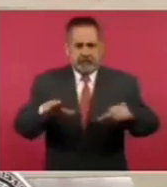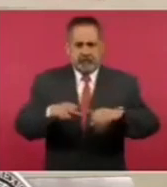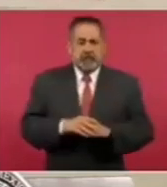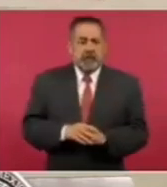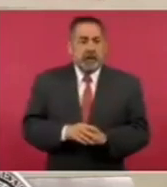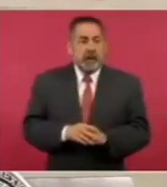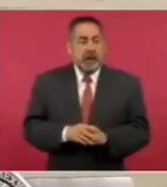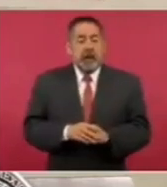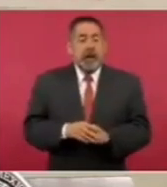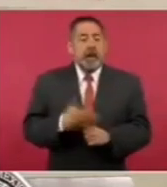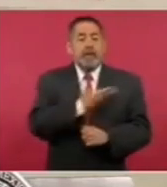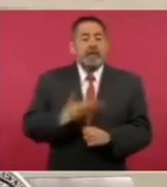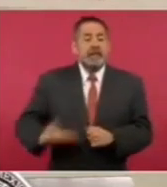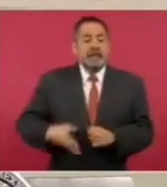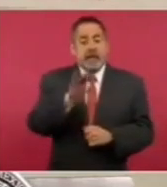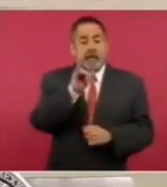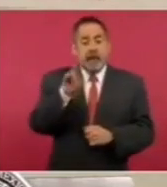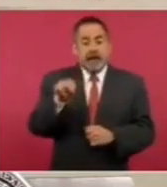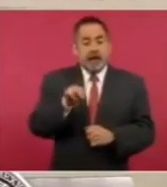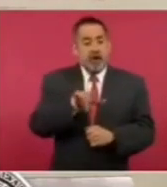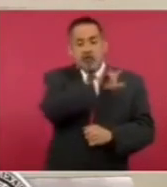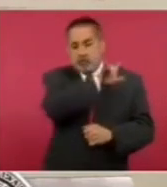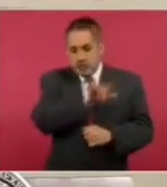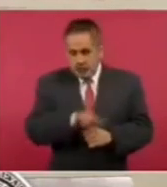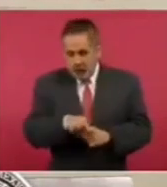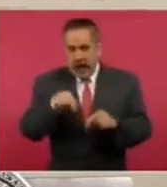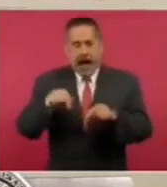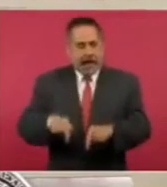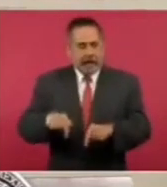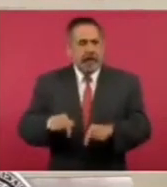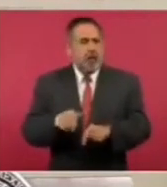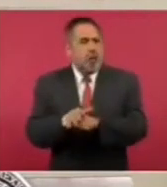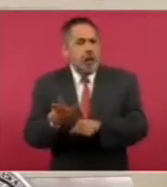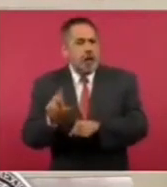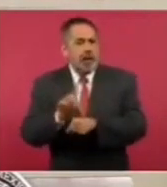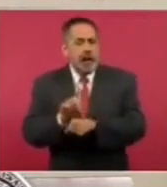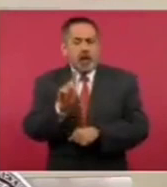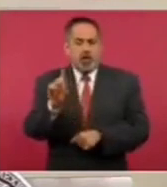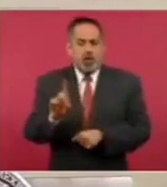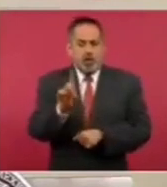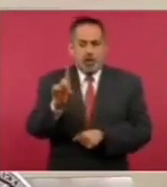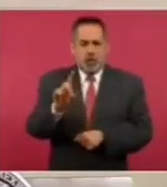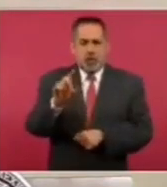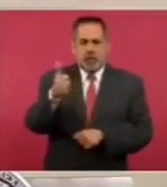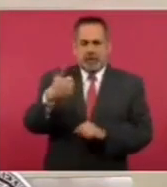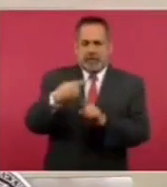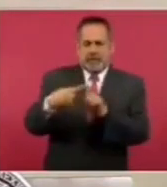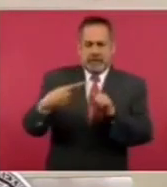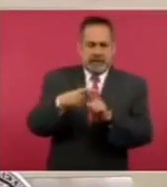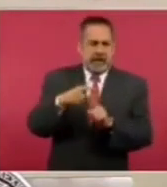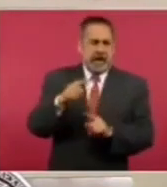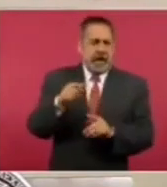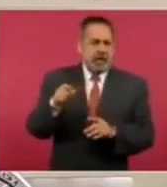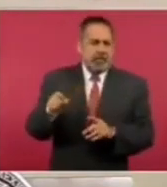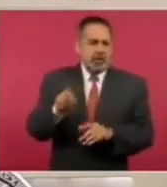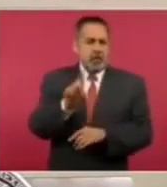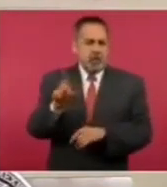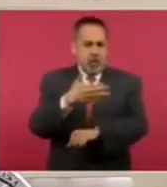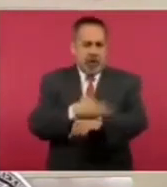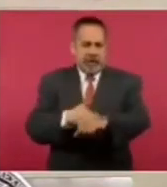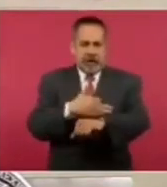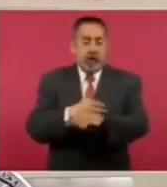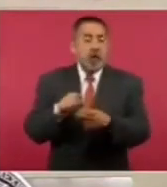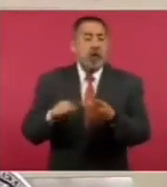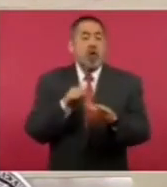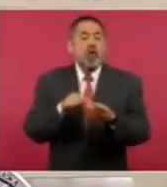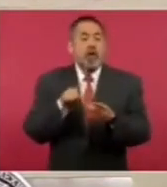el arribo del presidente biden a México está programado para el día domingo seis treinta de la tarde en